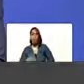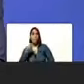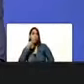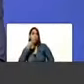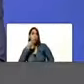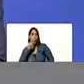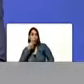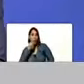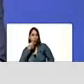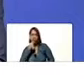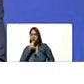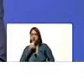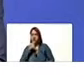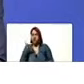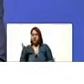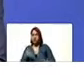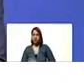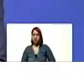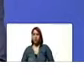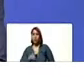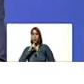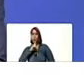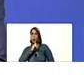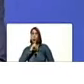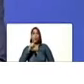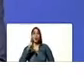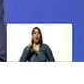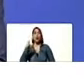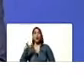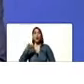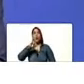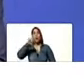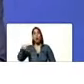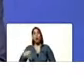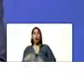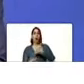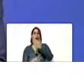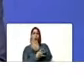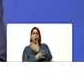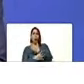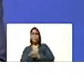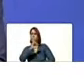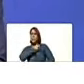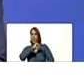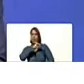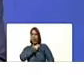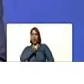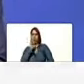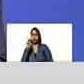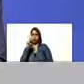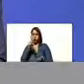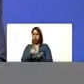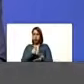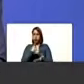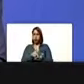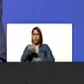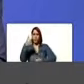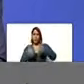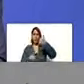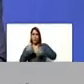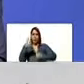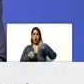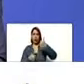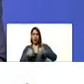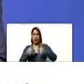Bobolongo es Bobolongo, así lo llamen Guaidó. El Guaidó tuvo miedo de lanzarse a La Guaira porque es un